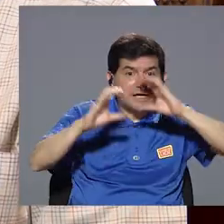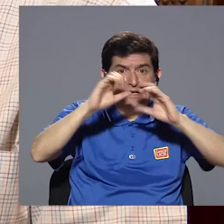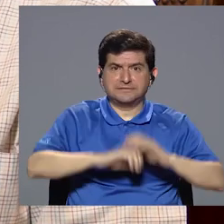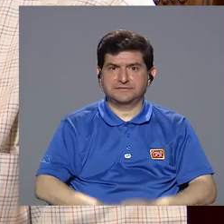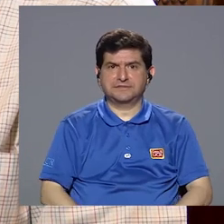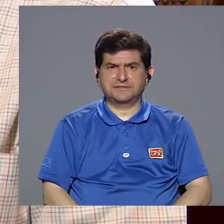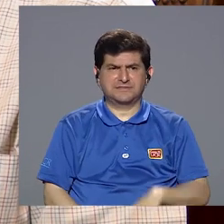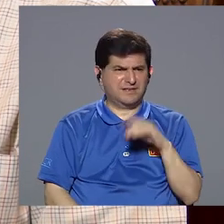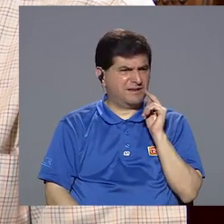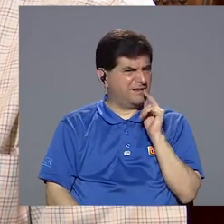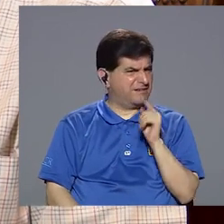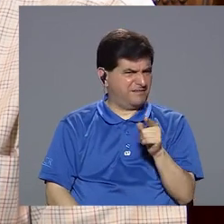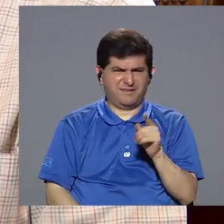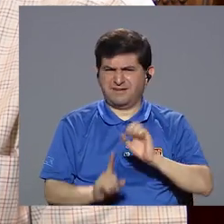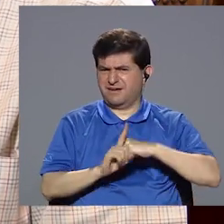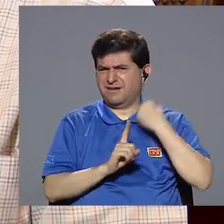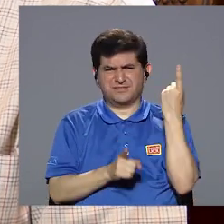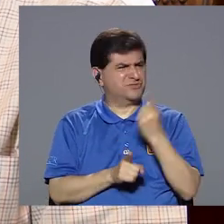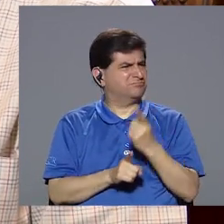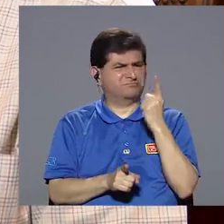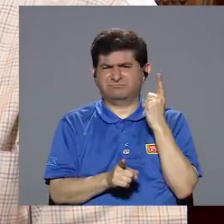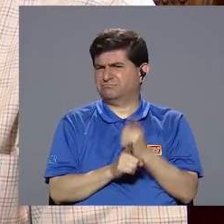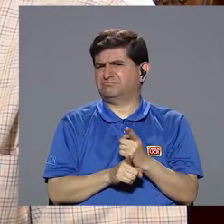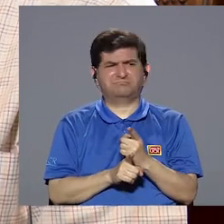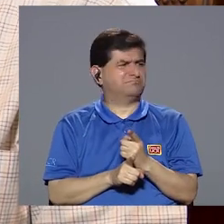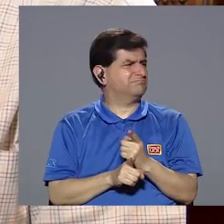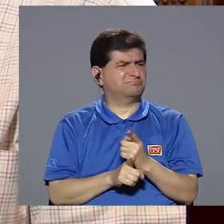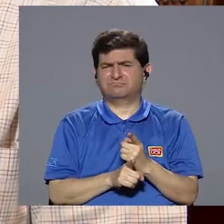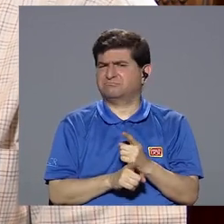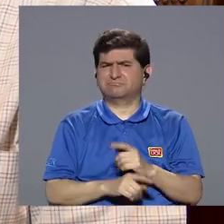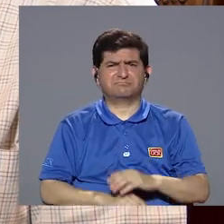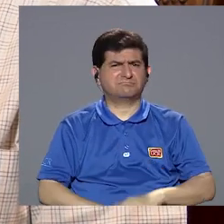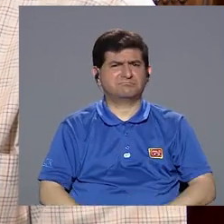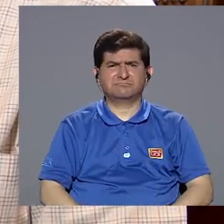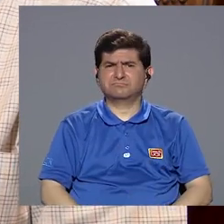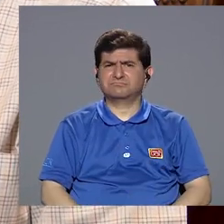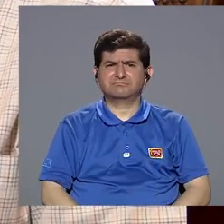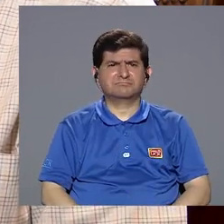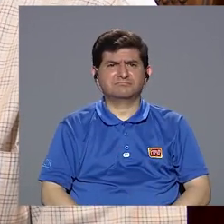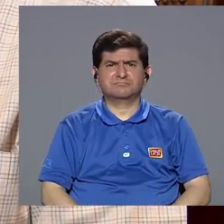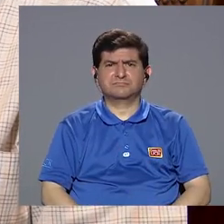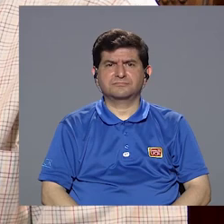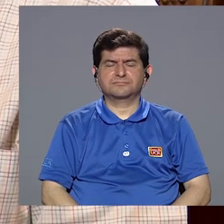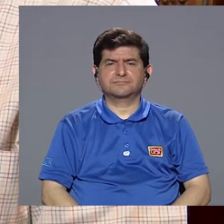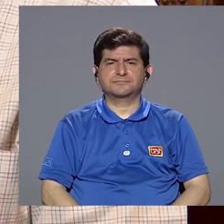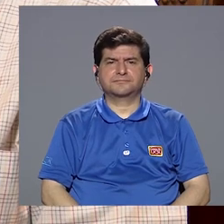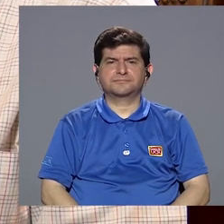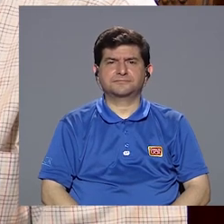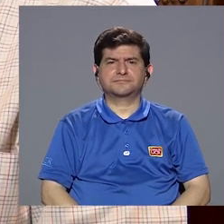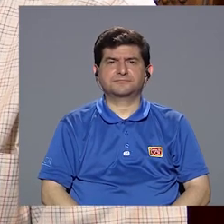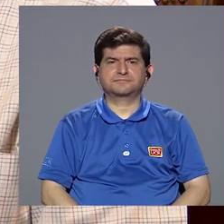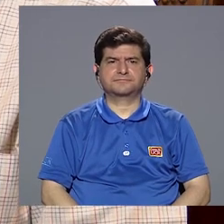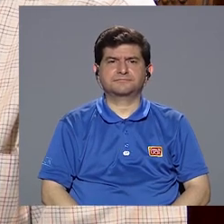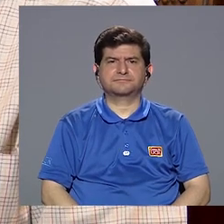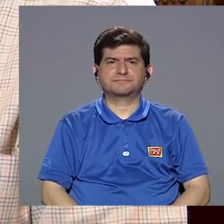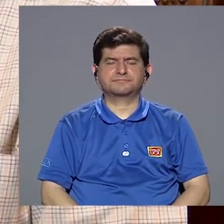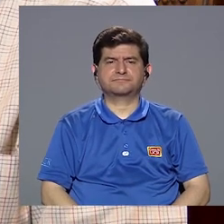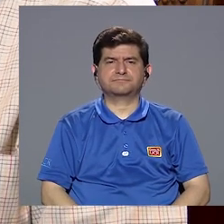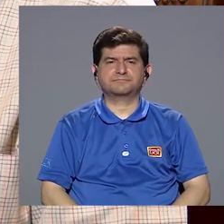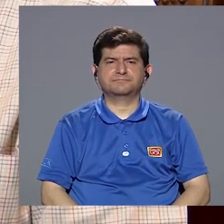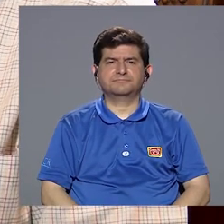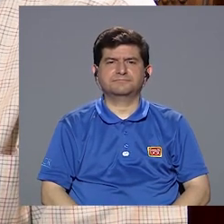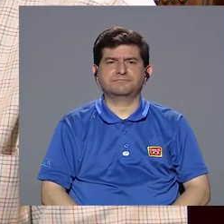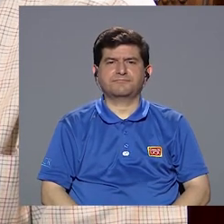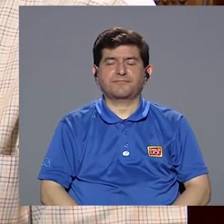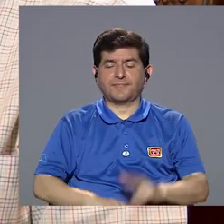que no sería adecuado no sería adecuada a esta división entonces